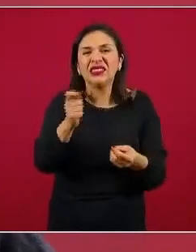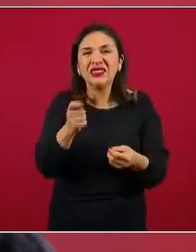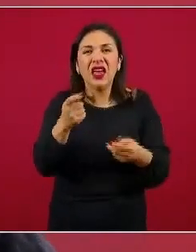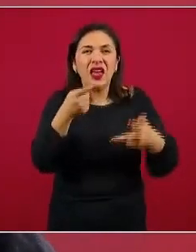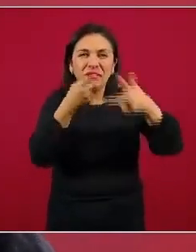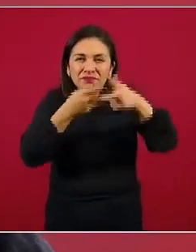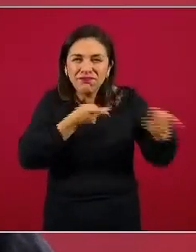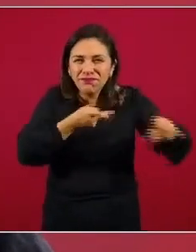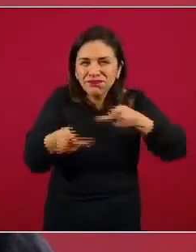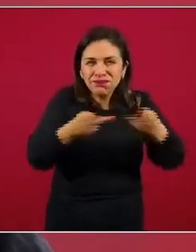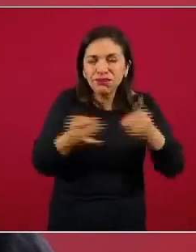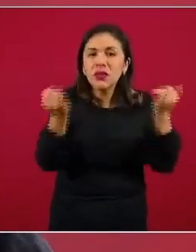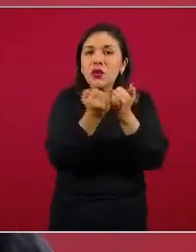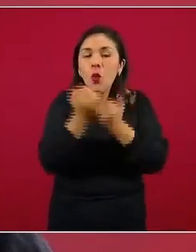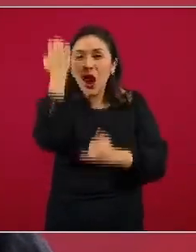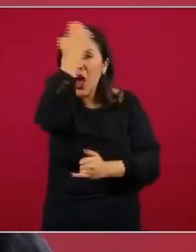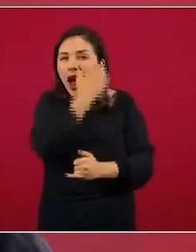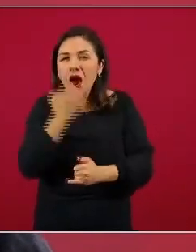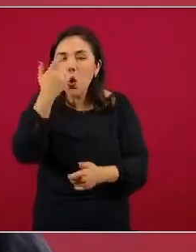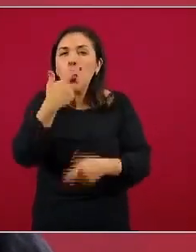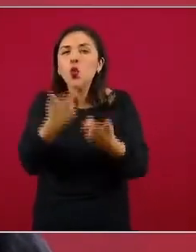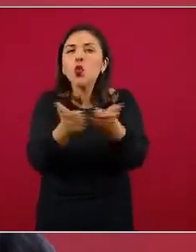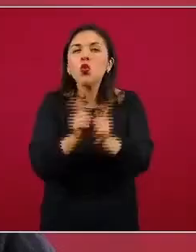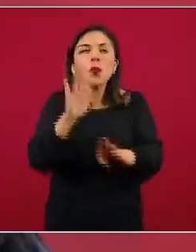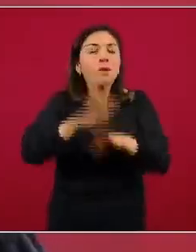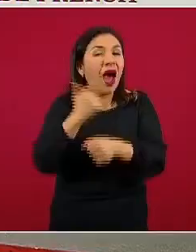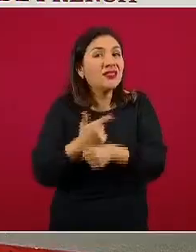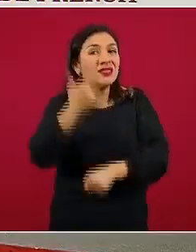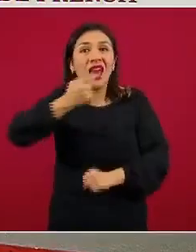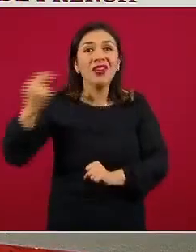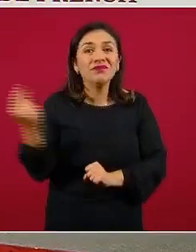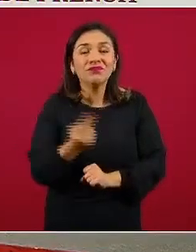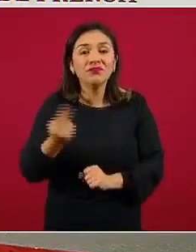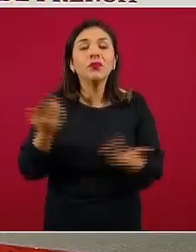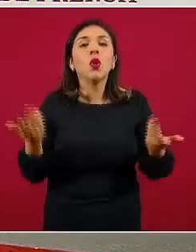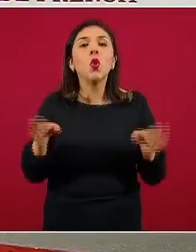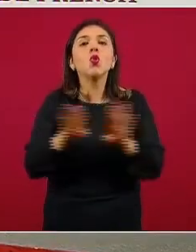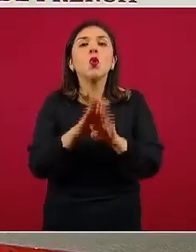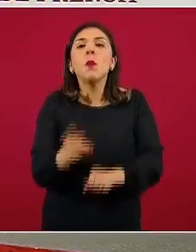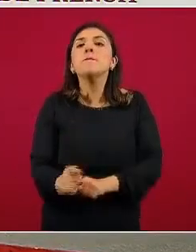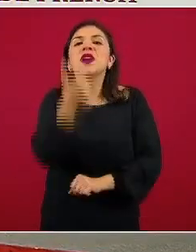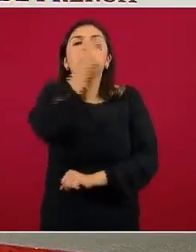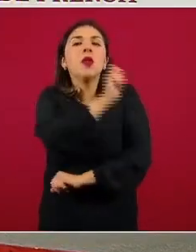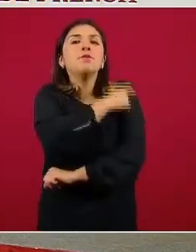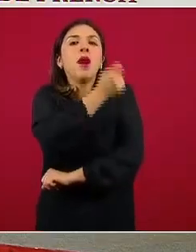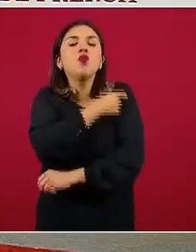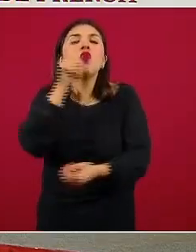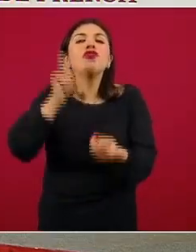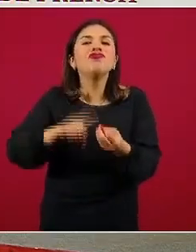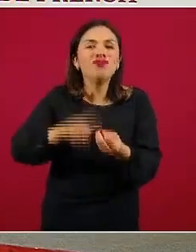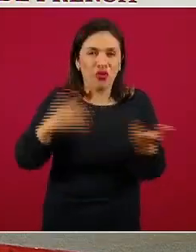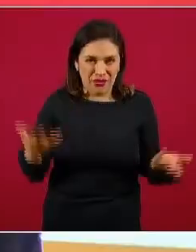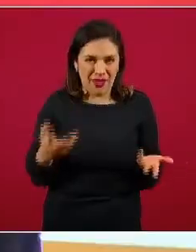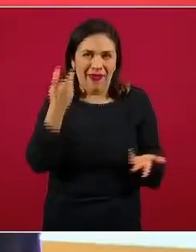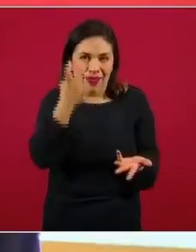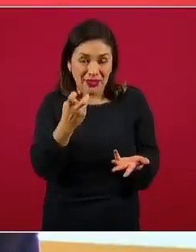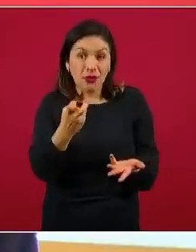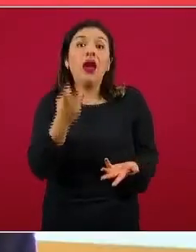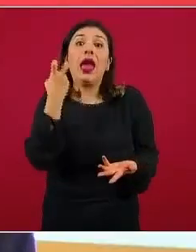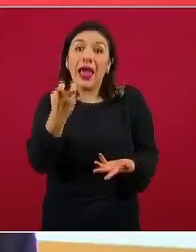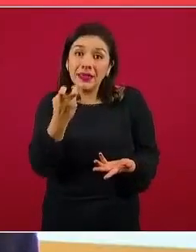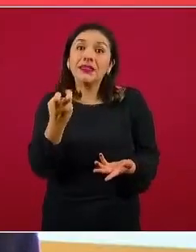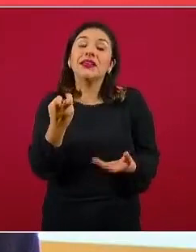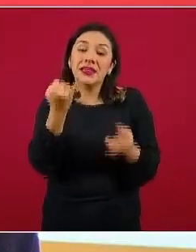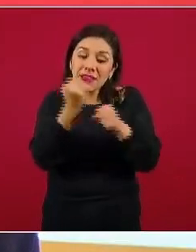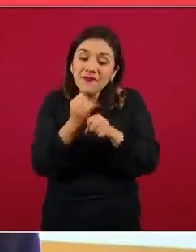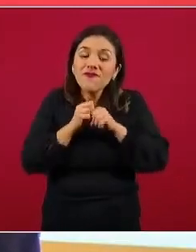de análisis precisamente de los grupos de riesgo, podrá finalmente la vacuna aplicarse y llegar. Esto va a ser un componente